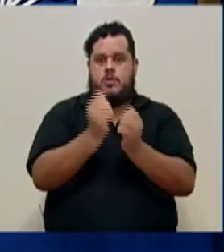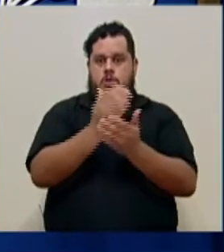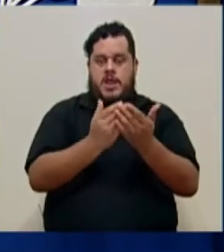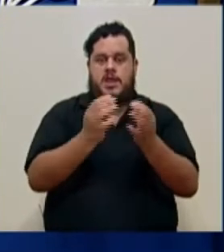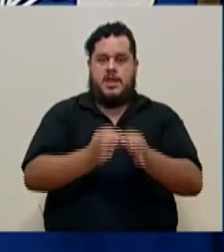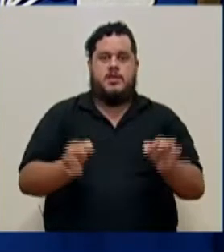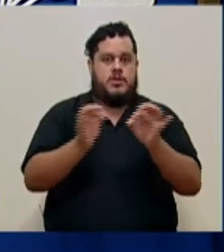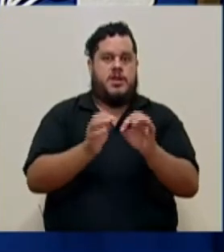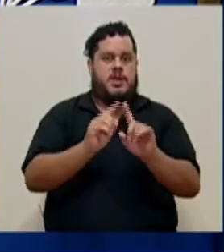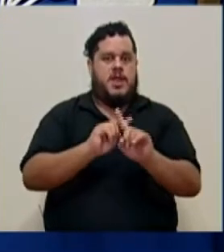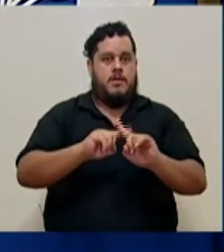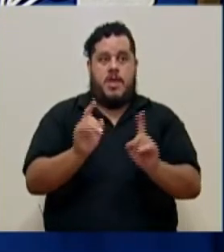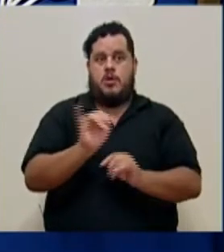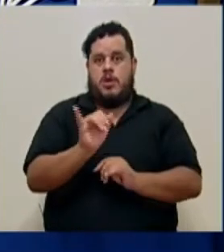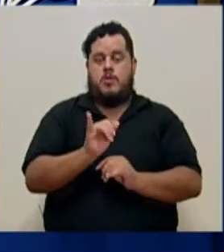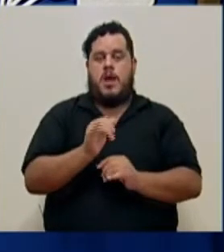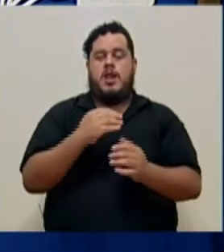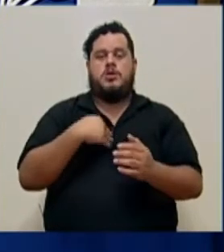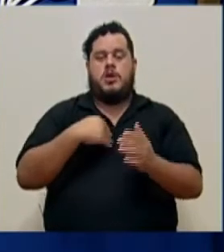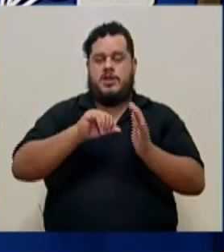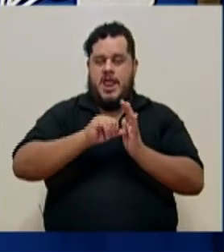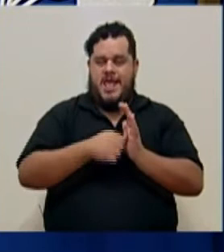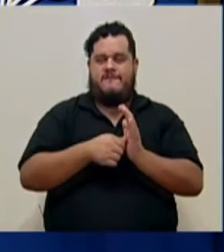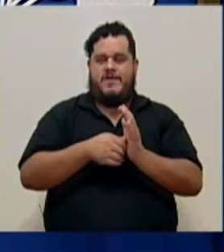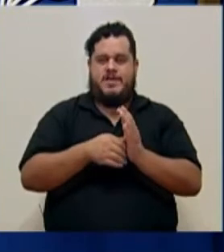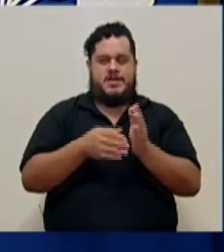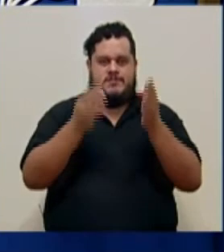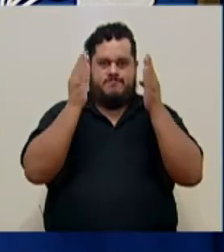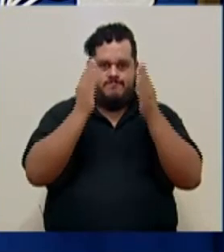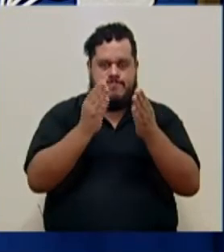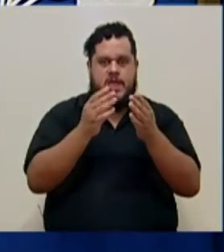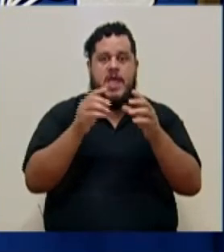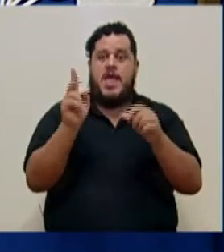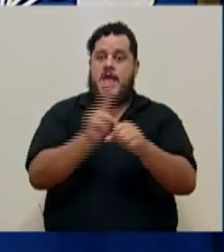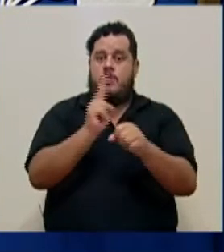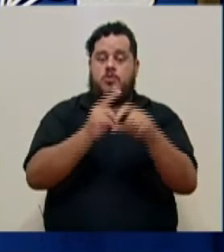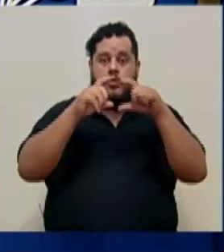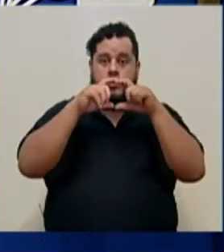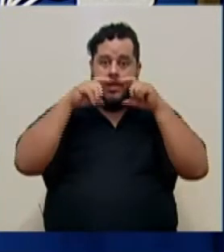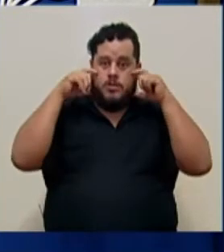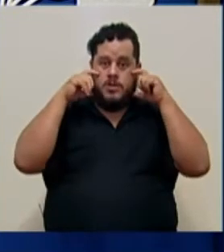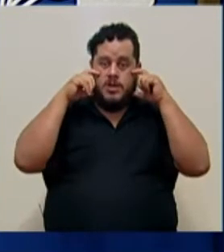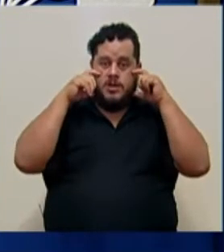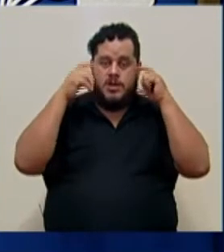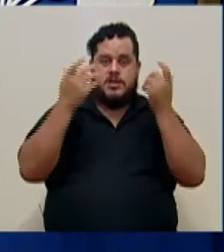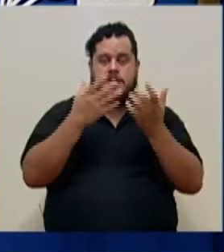importante. Pero también quiero hacer énfasis en el uso correcto de las mascarillas, de los